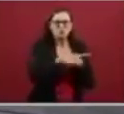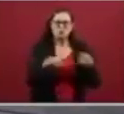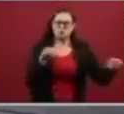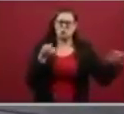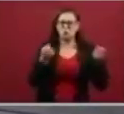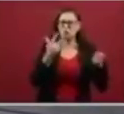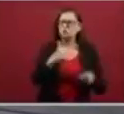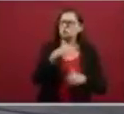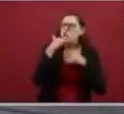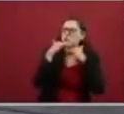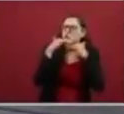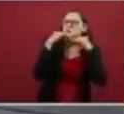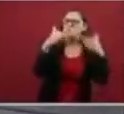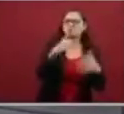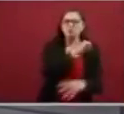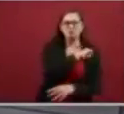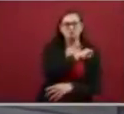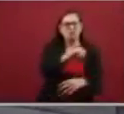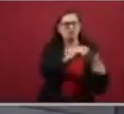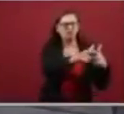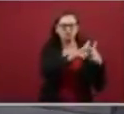que prevalecía.